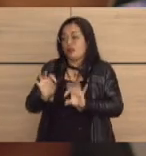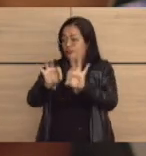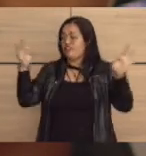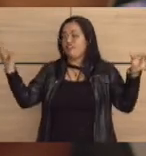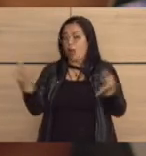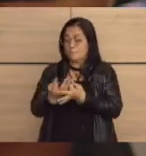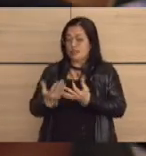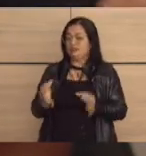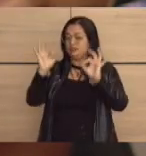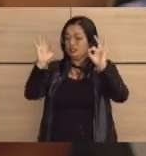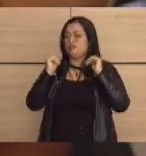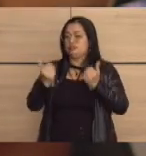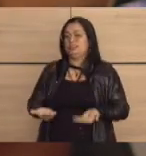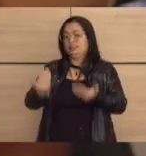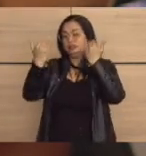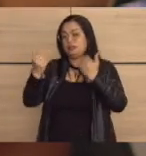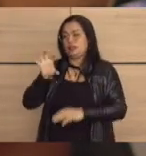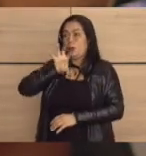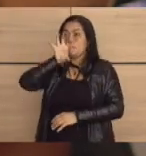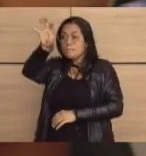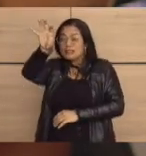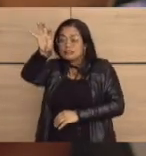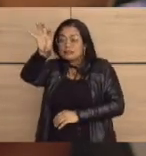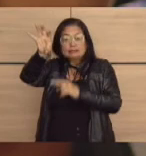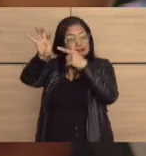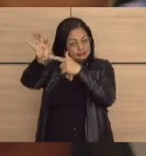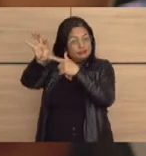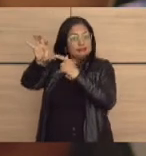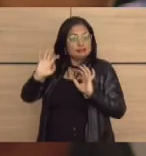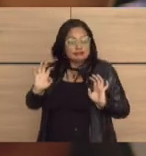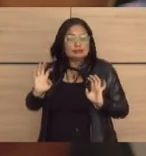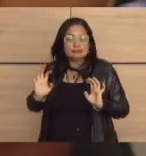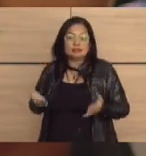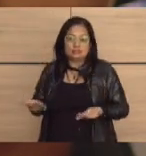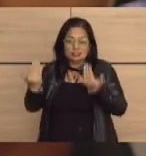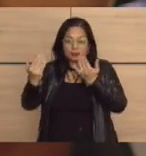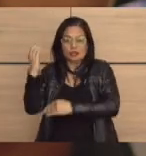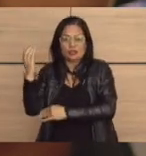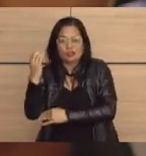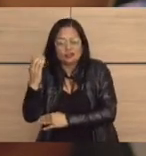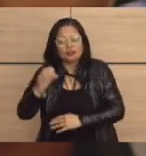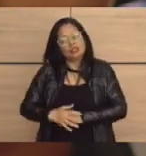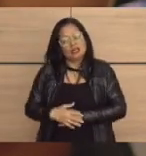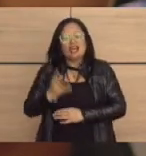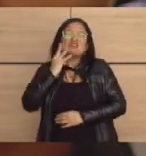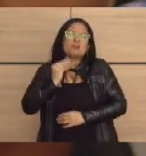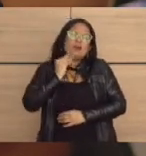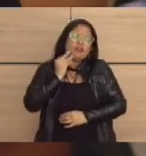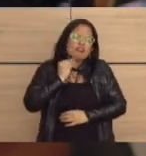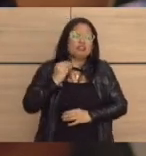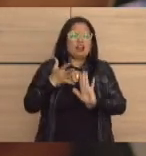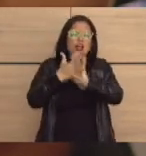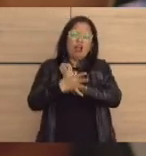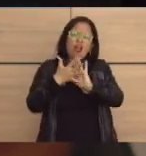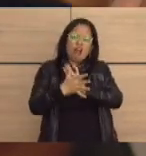de relatos de la historia de un país. No, no hay persona que no tenga en su experiencia